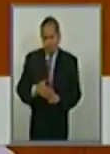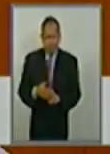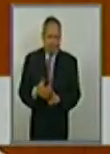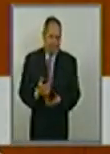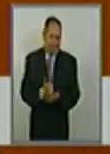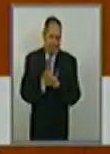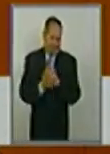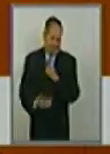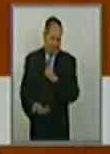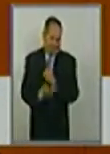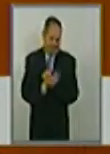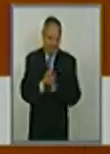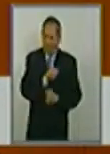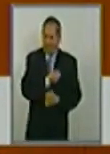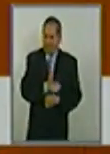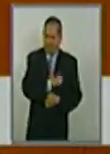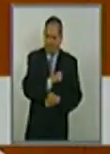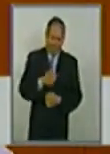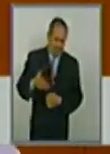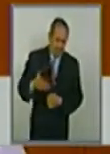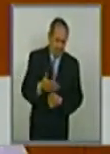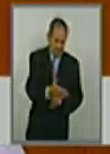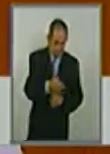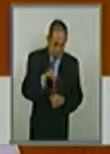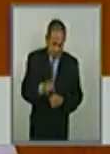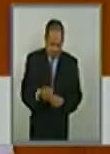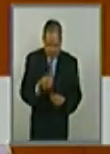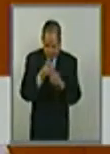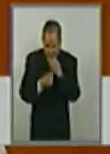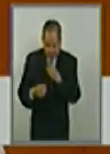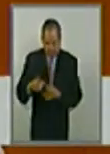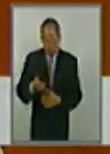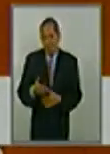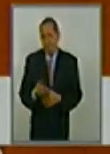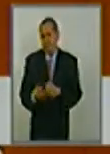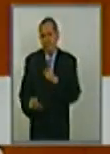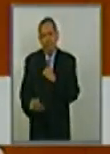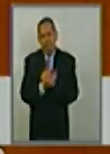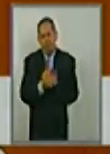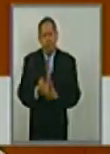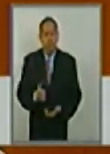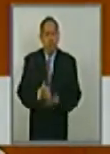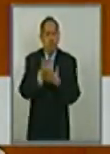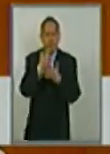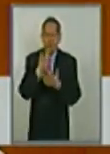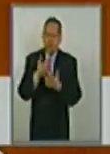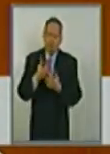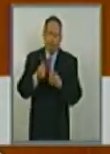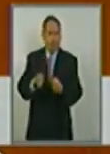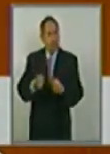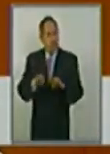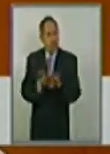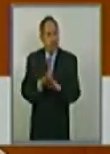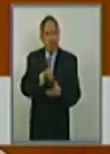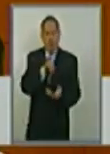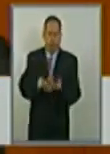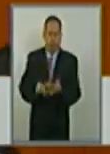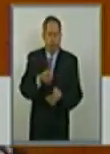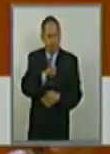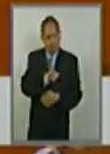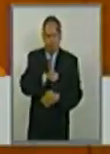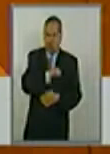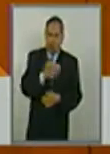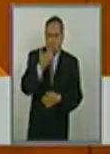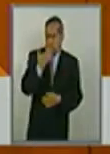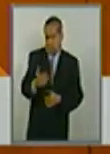nutricional y proteínico de los productos del mar que aportan una alimentación balanceada a nuestros